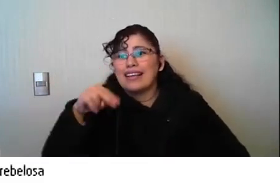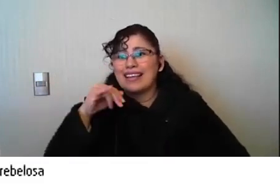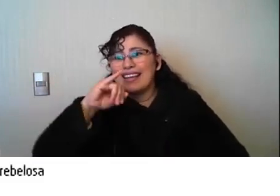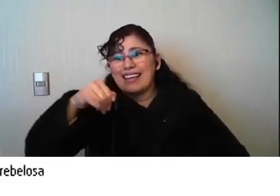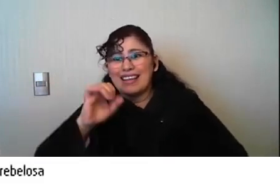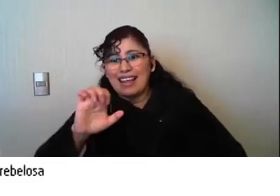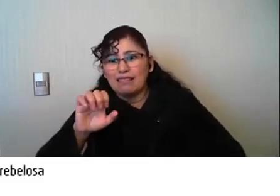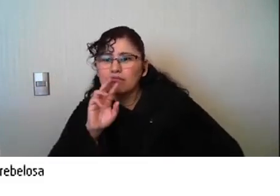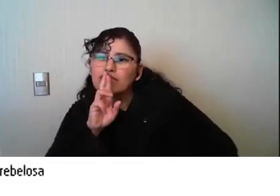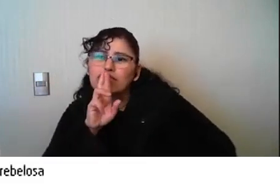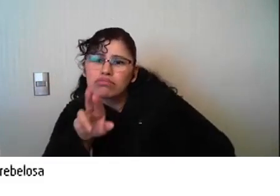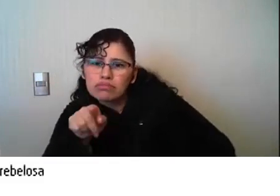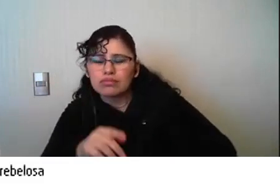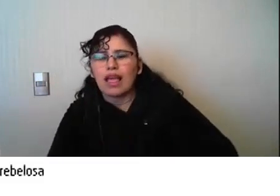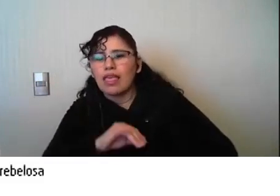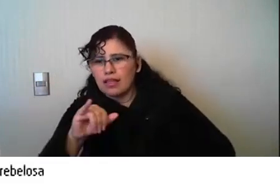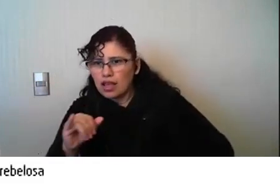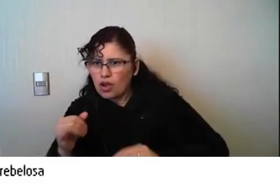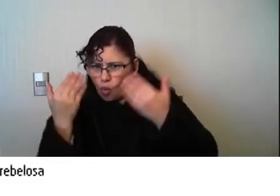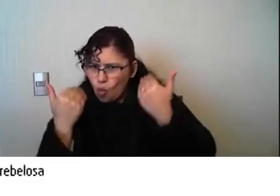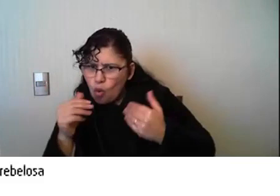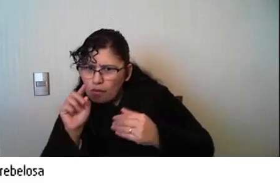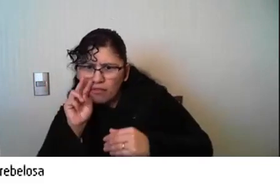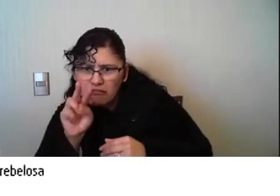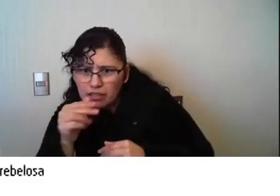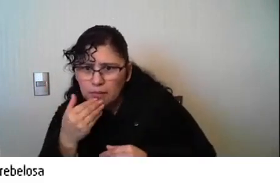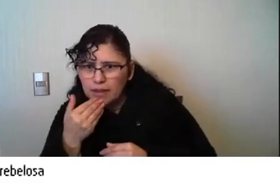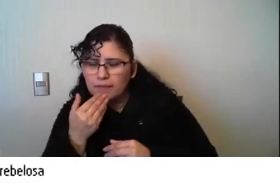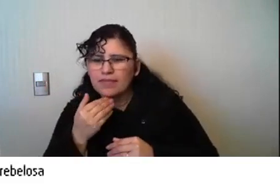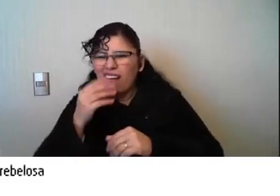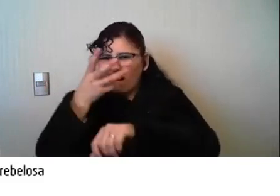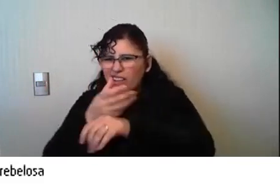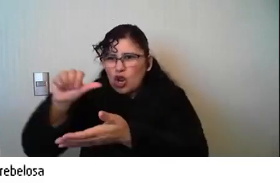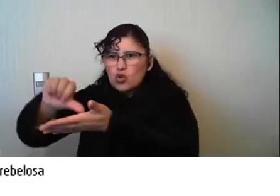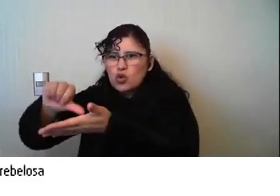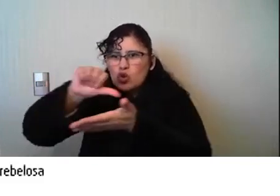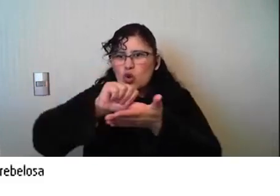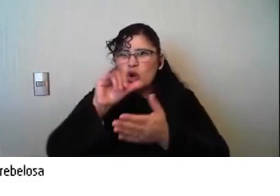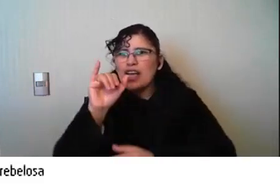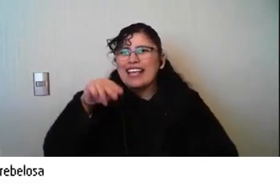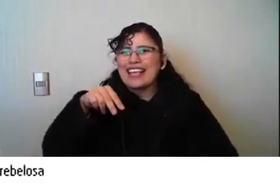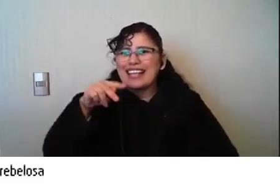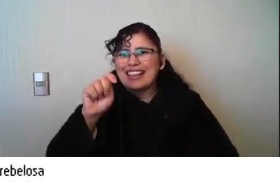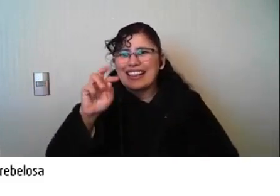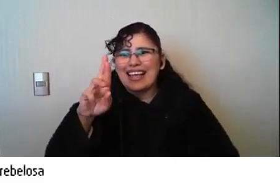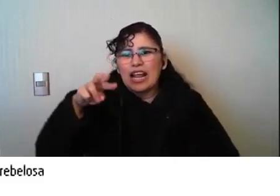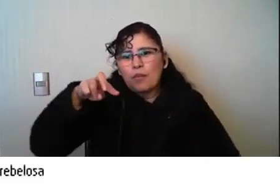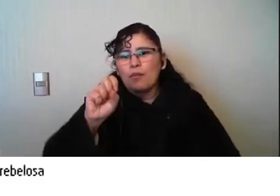cuerpos, y responde a través de sus núcleos interpósitos. Y aquí tenemos dos,